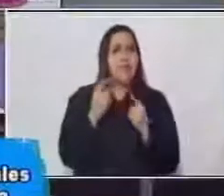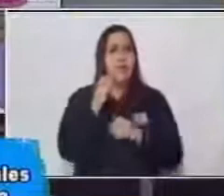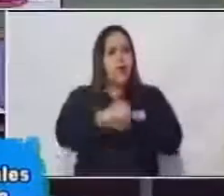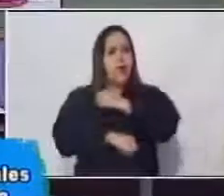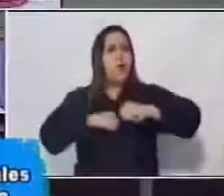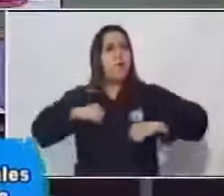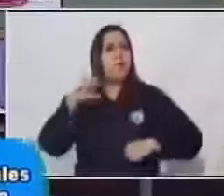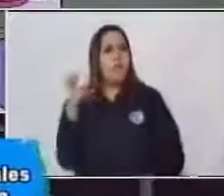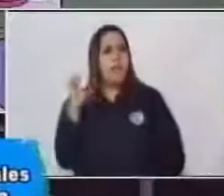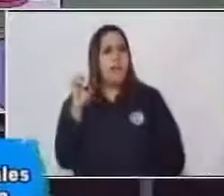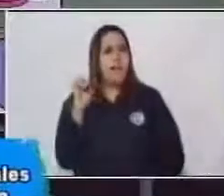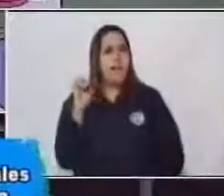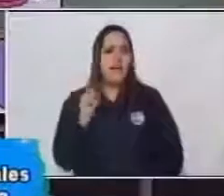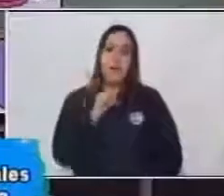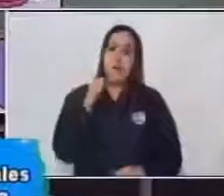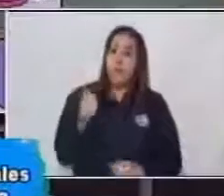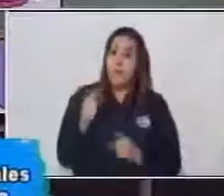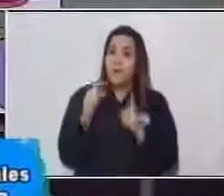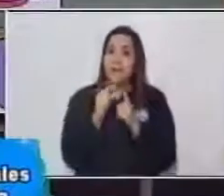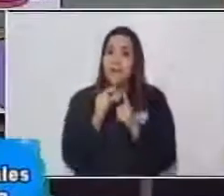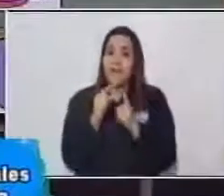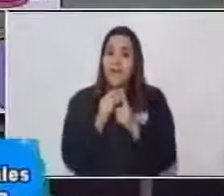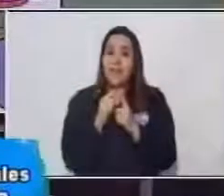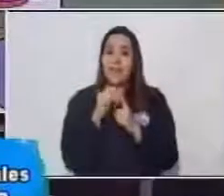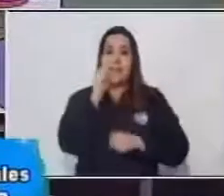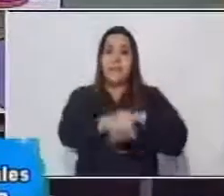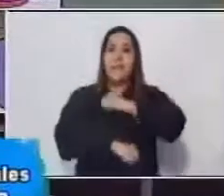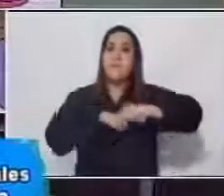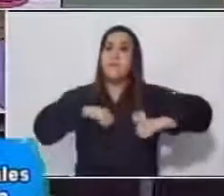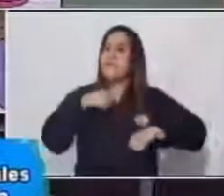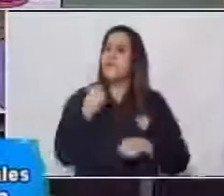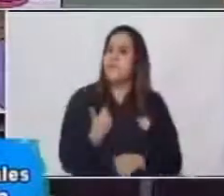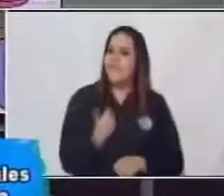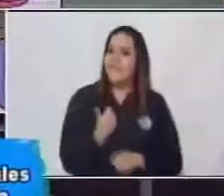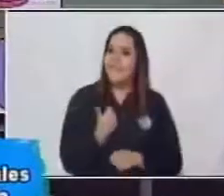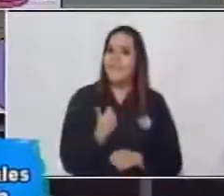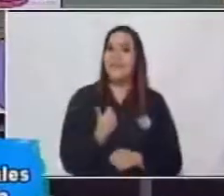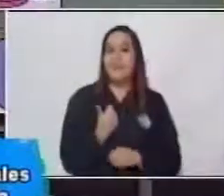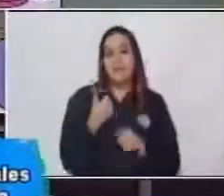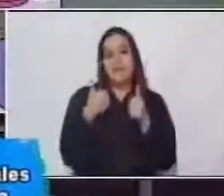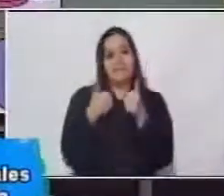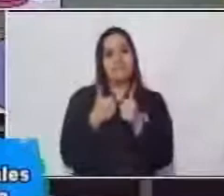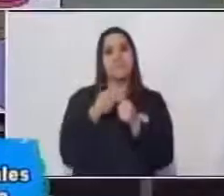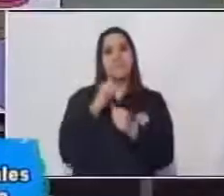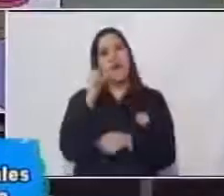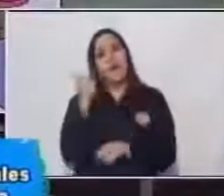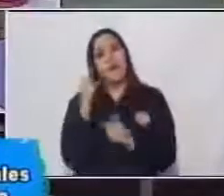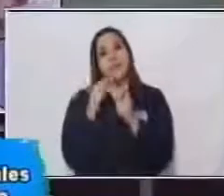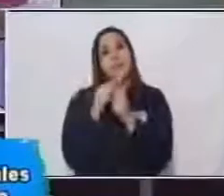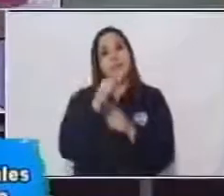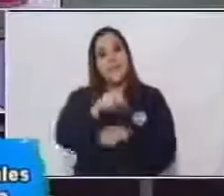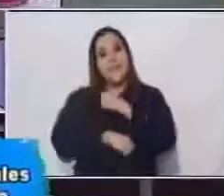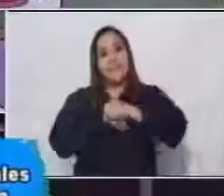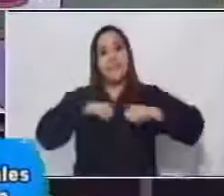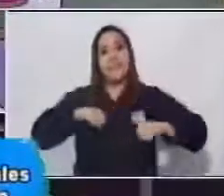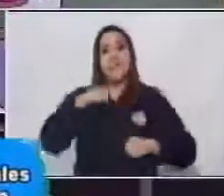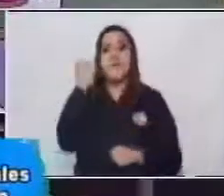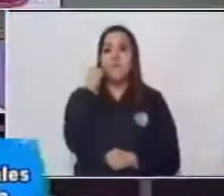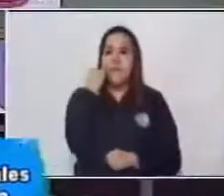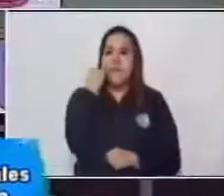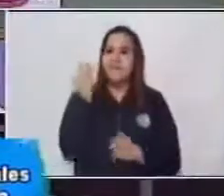fe. Muy bien. ¿Otra cosa que empiece con fa? Ajá, muy bien. ¿Y otra cosa que empiece con